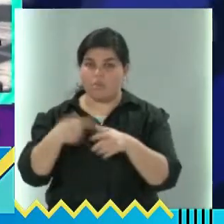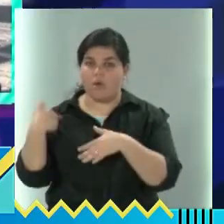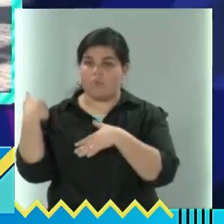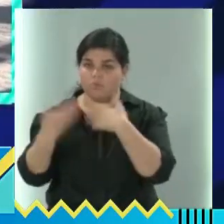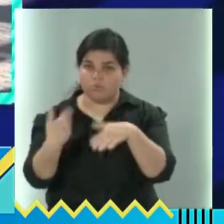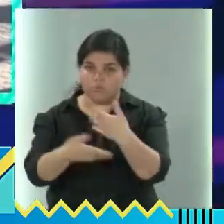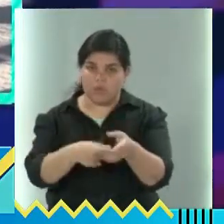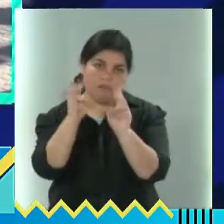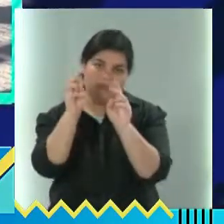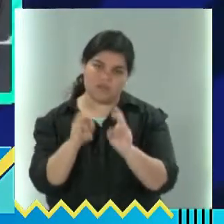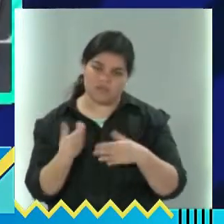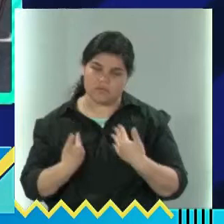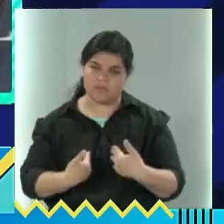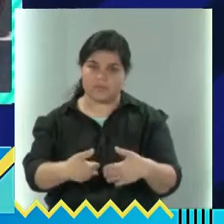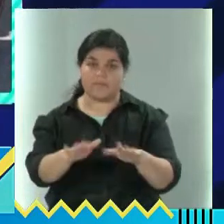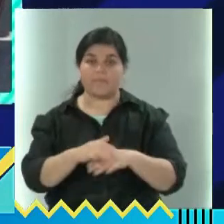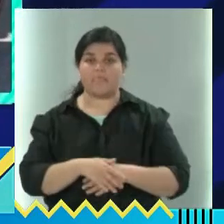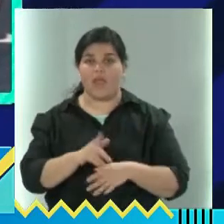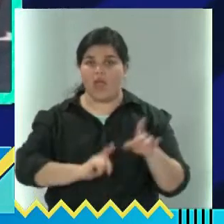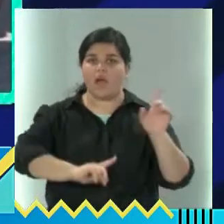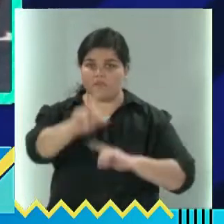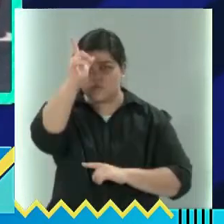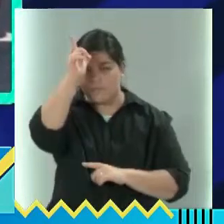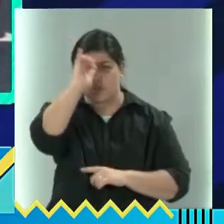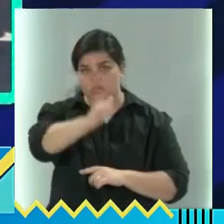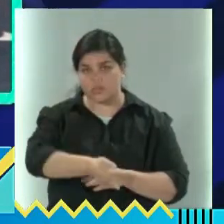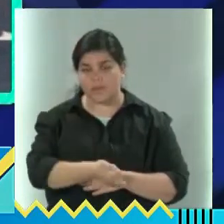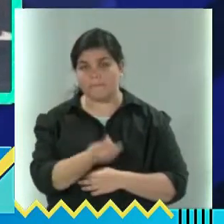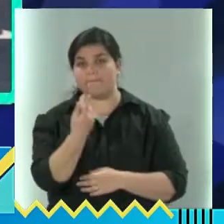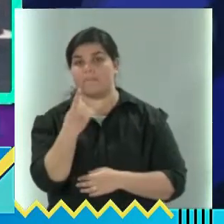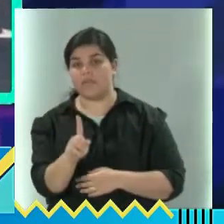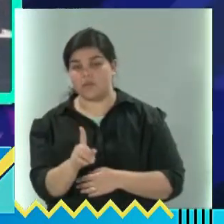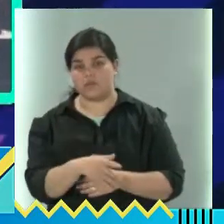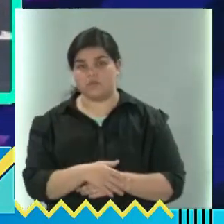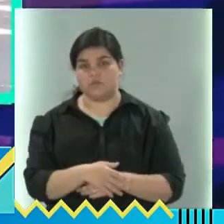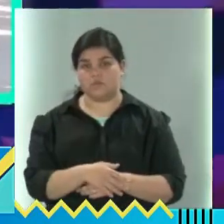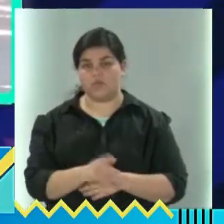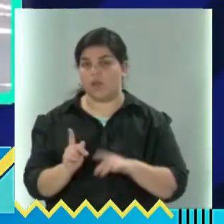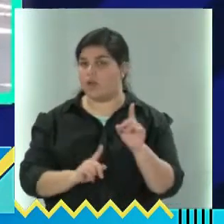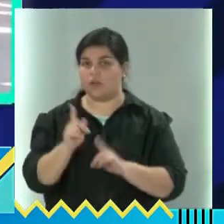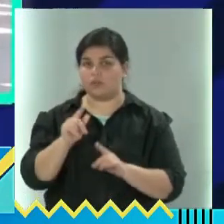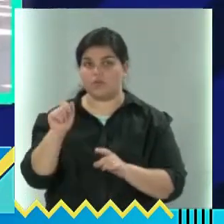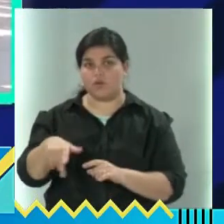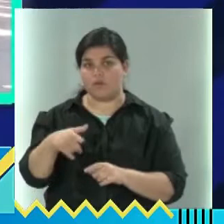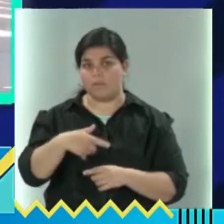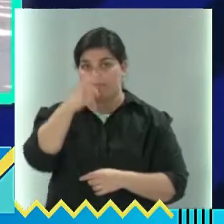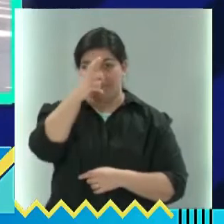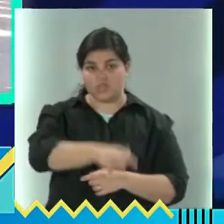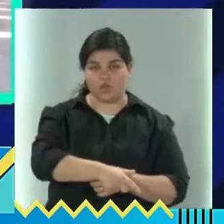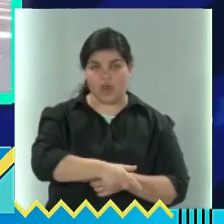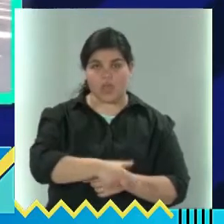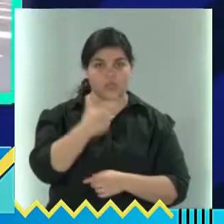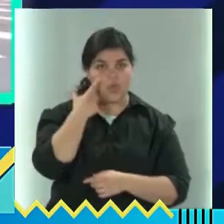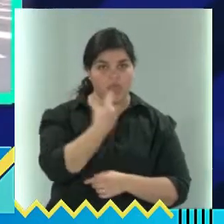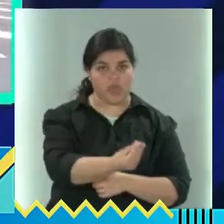circunstancias va a poder actuar la policía, pero en la gran parte van a ser hechos que va a generar un ciudadano respecto del otro. El